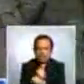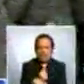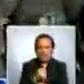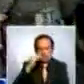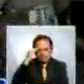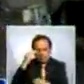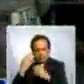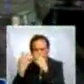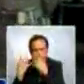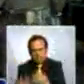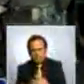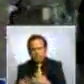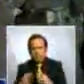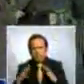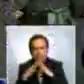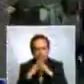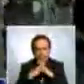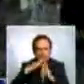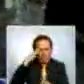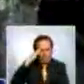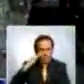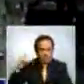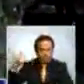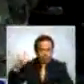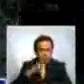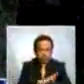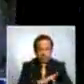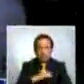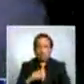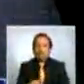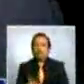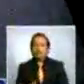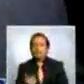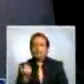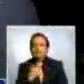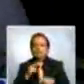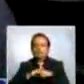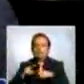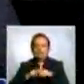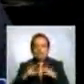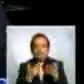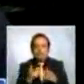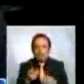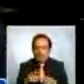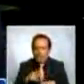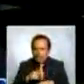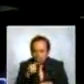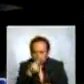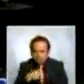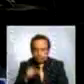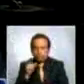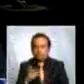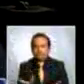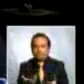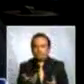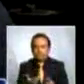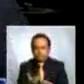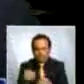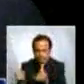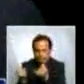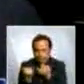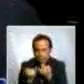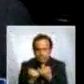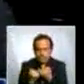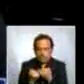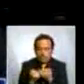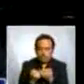gendarmería, de la Armada, de la Fuerza Aérea, las labores que van a tener que realizar en algunos minutos más, pensando en que los datos que se manejan